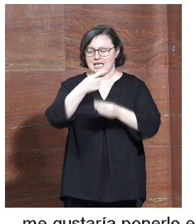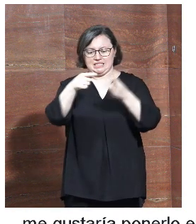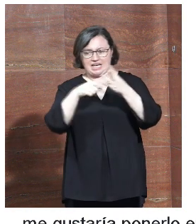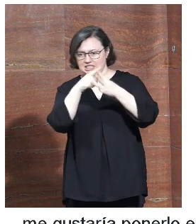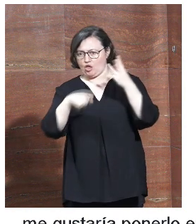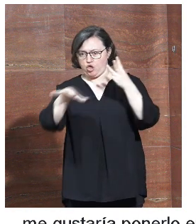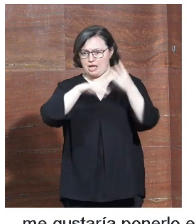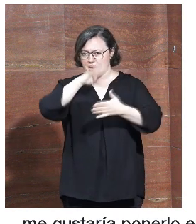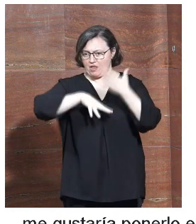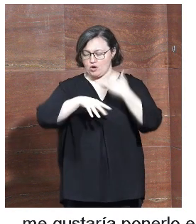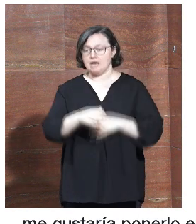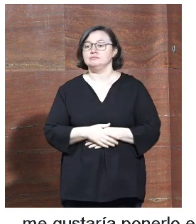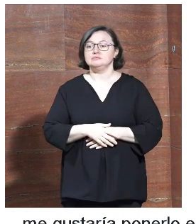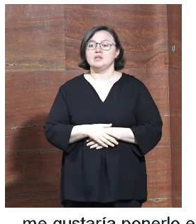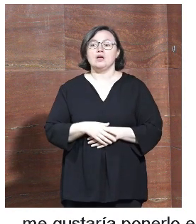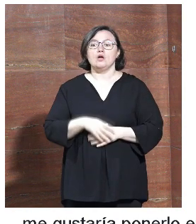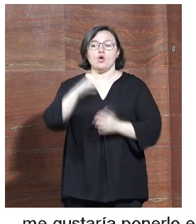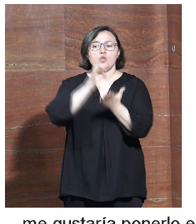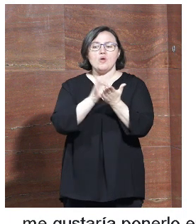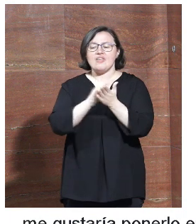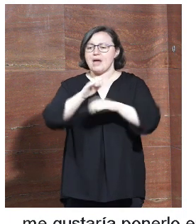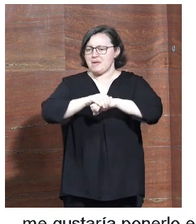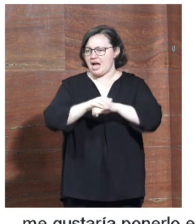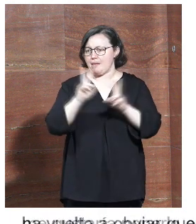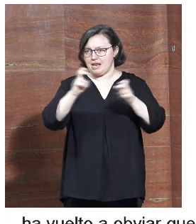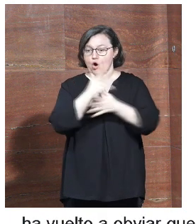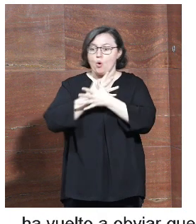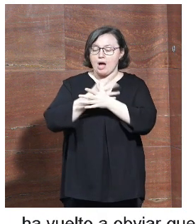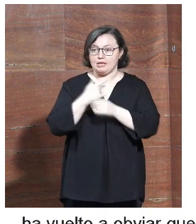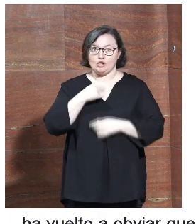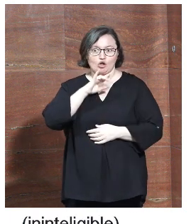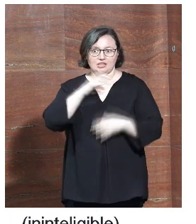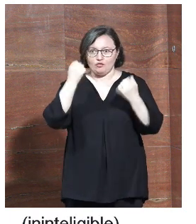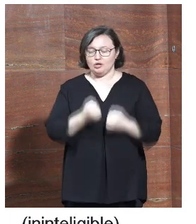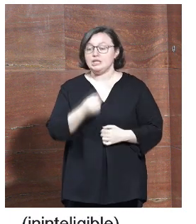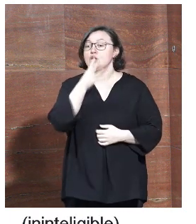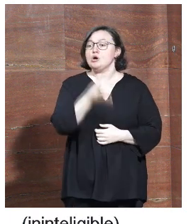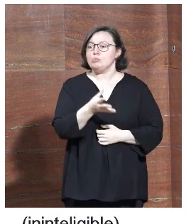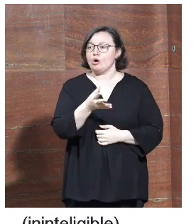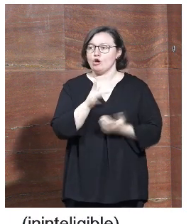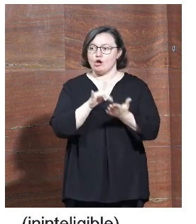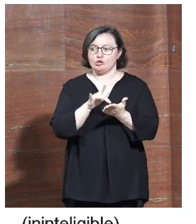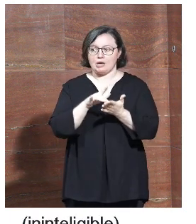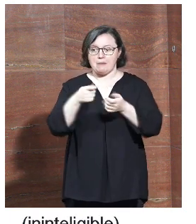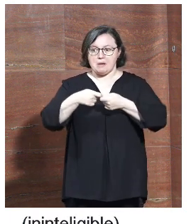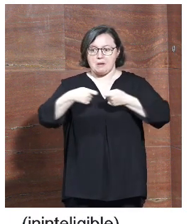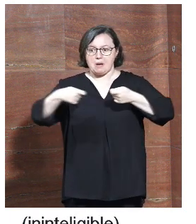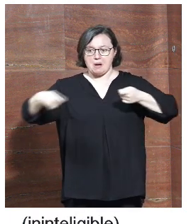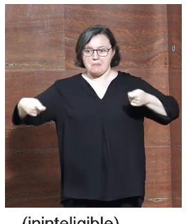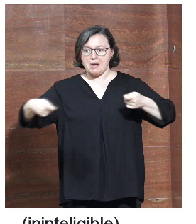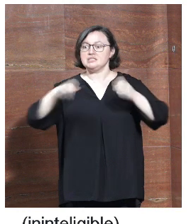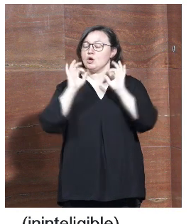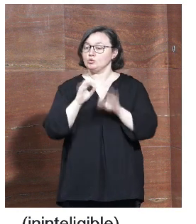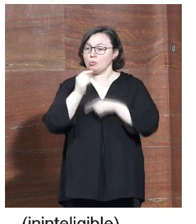Font. Bueno, ¿hacia dónde vamos? 2022-2023. Estamos muy contentas porque vamos a poder ampliar parte del proyecto también a